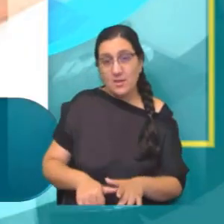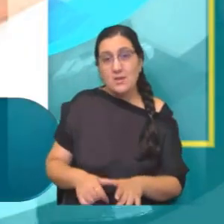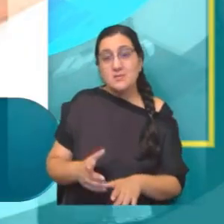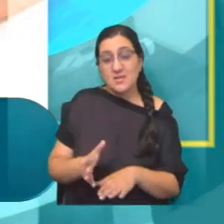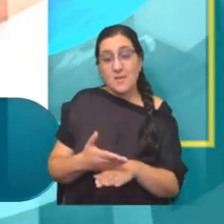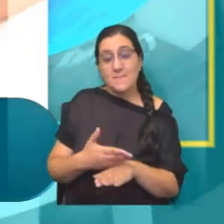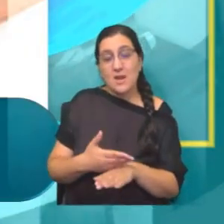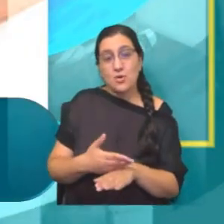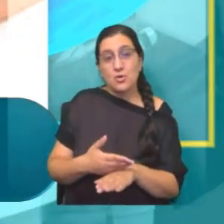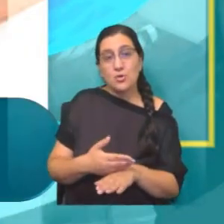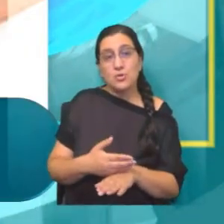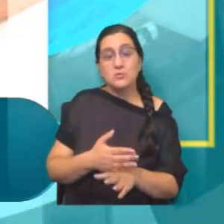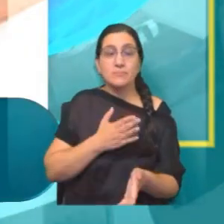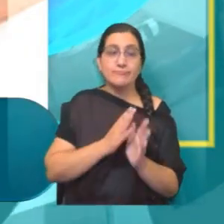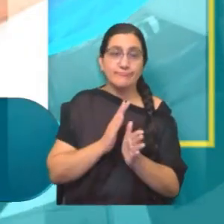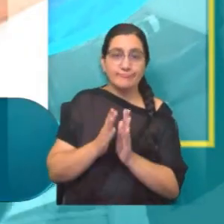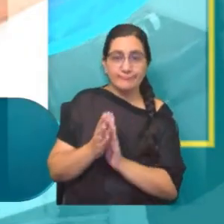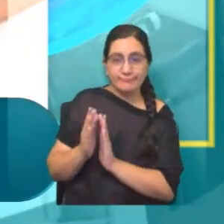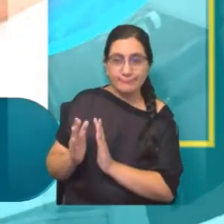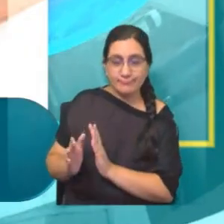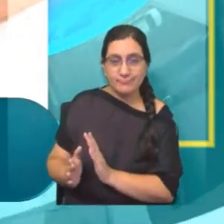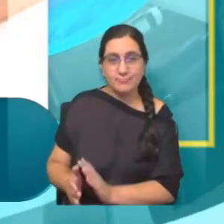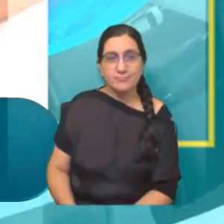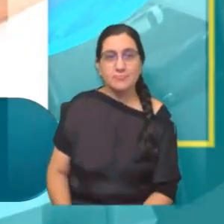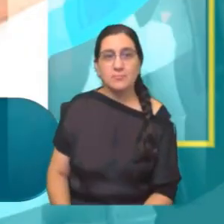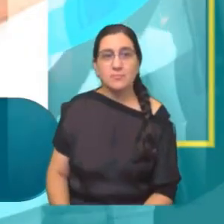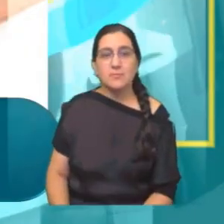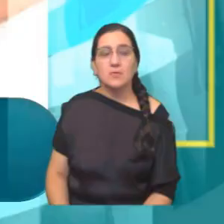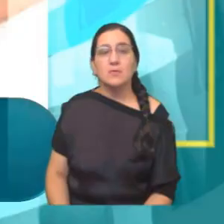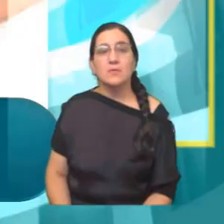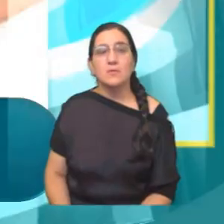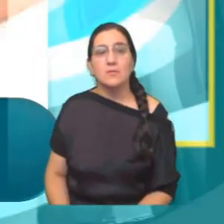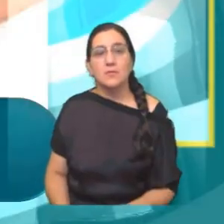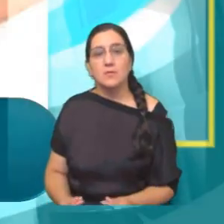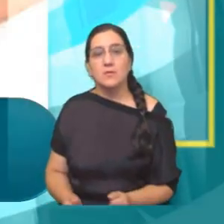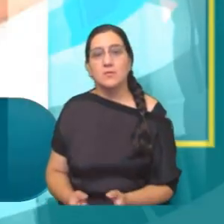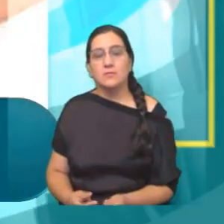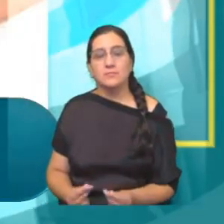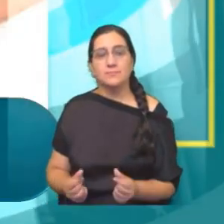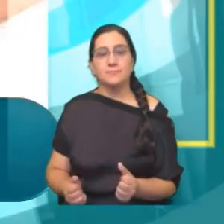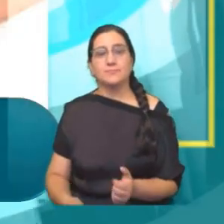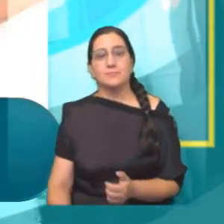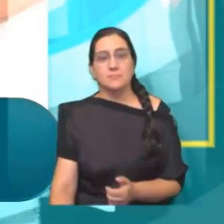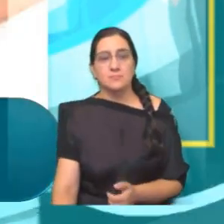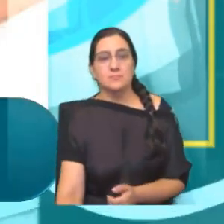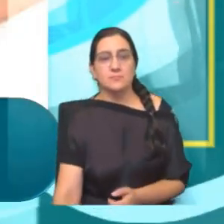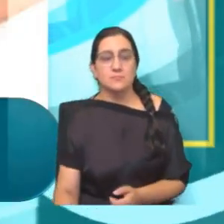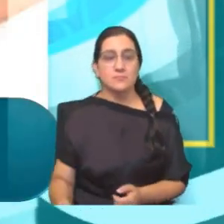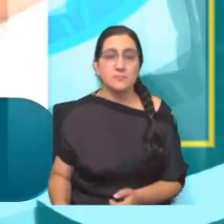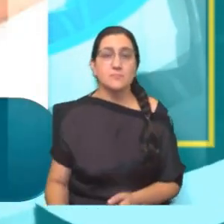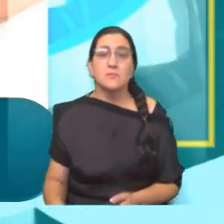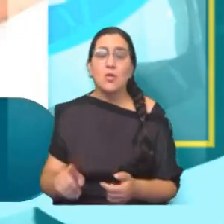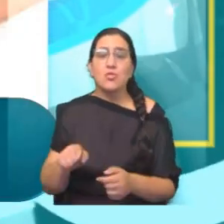se detecta, se trabaja muchísimo sobre lo que tiene que ver con el deslizamiento de la polea A1. Y eso viene desde acá, viene del otro